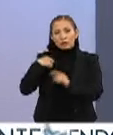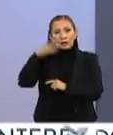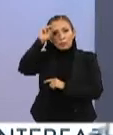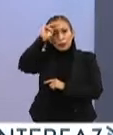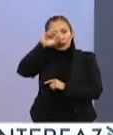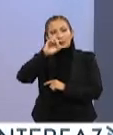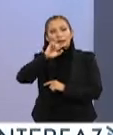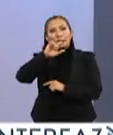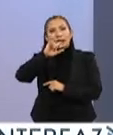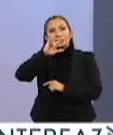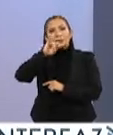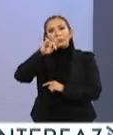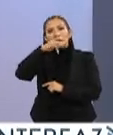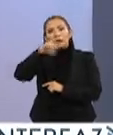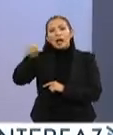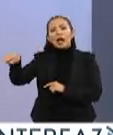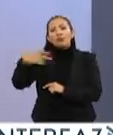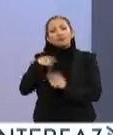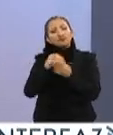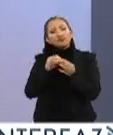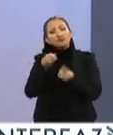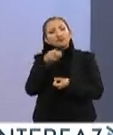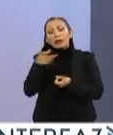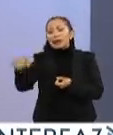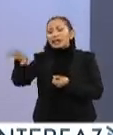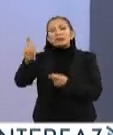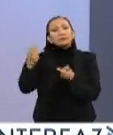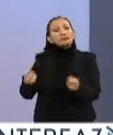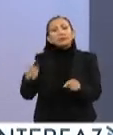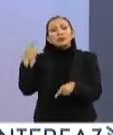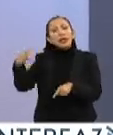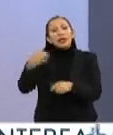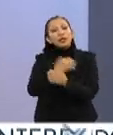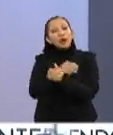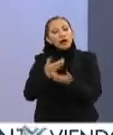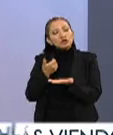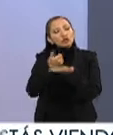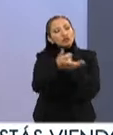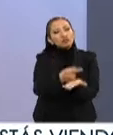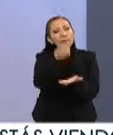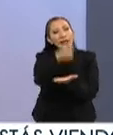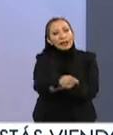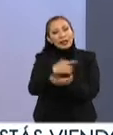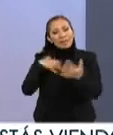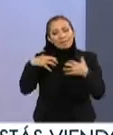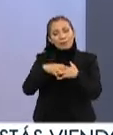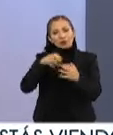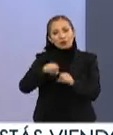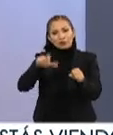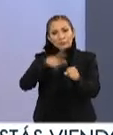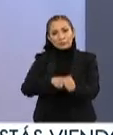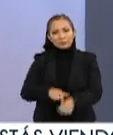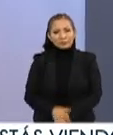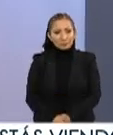regiomontano Celso Piña, quien platicó del papel de la música en la educación y el tejido social.